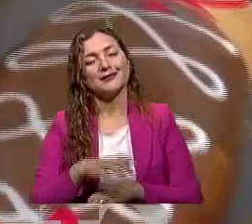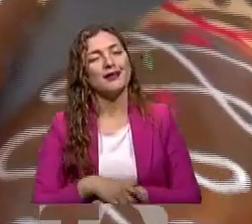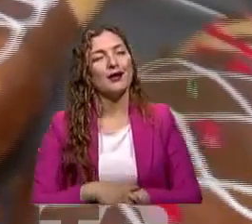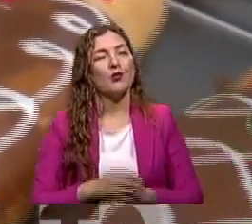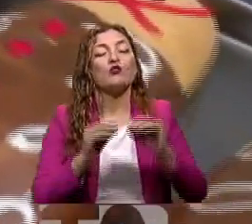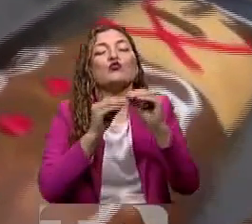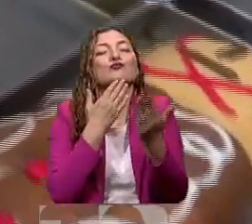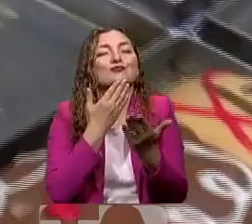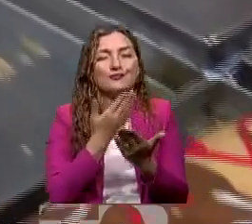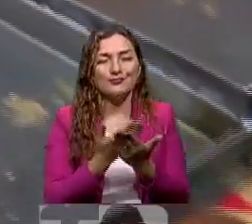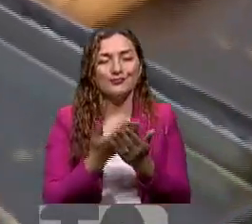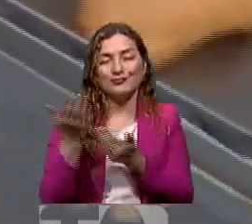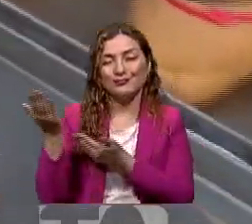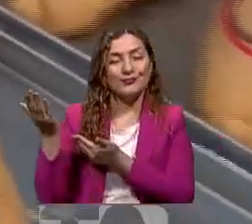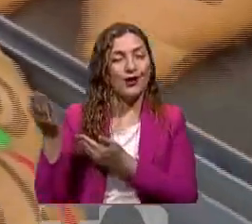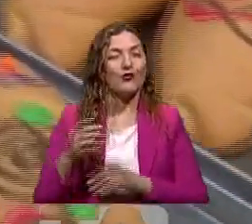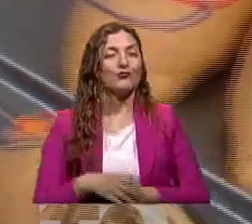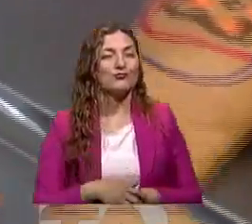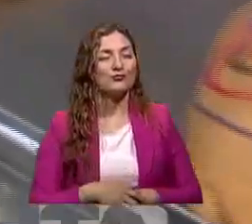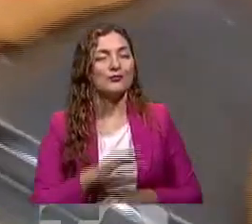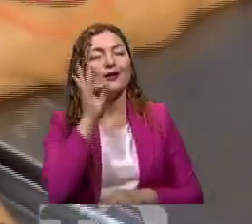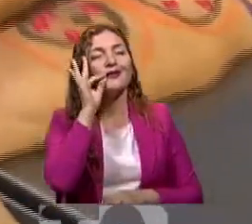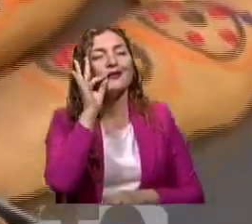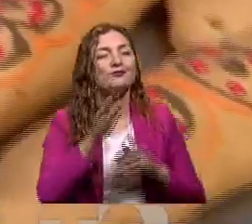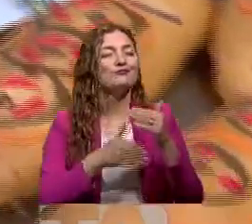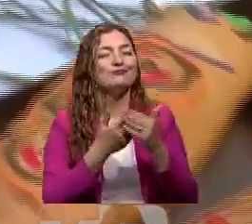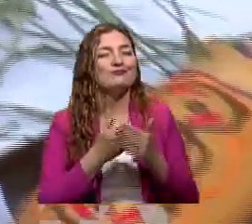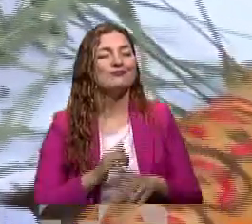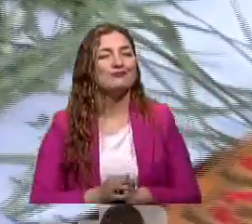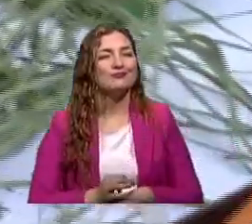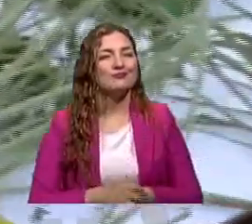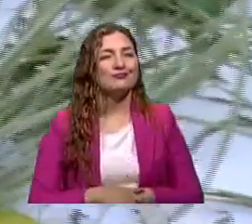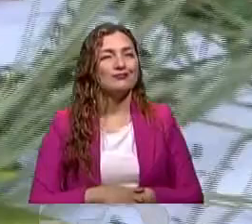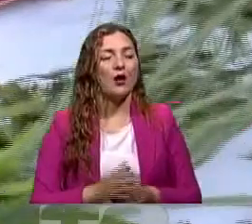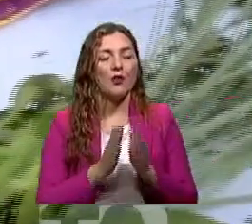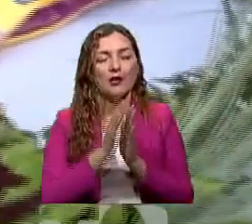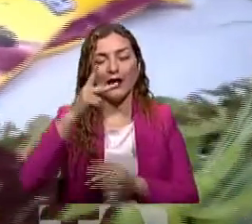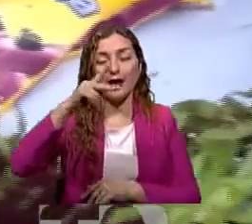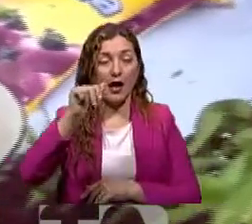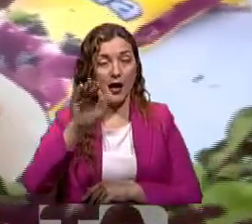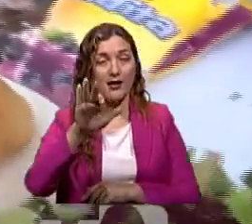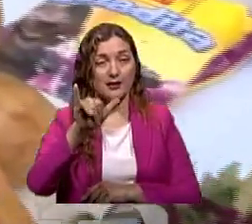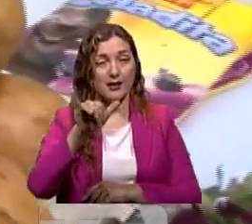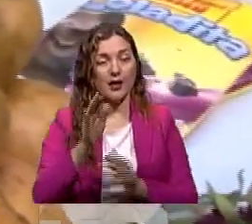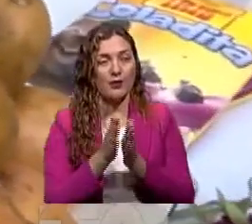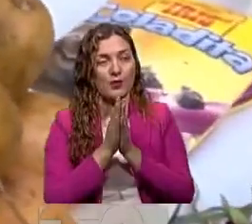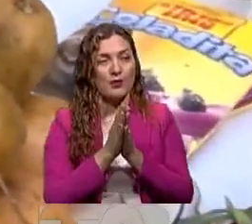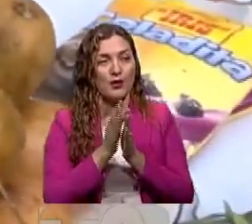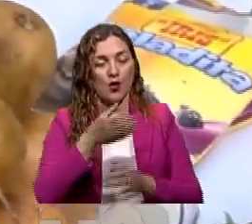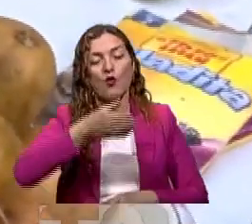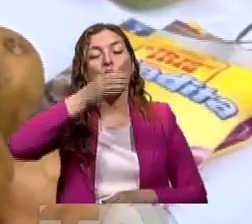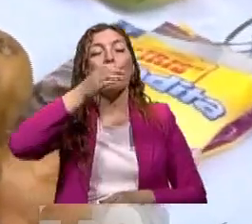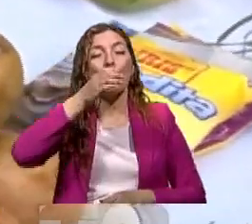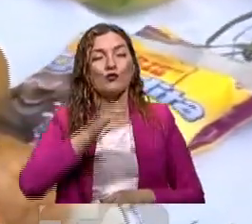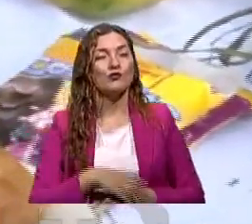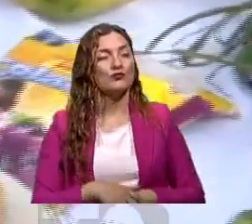bien, muchísimas gracias. Ahí estamos viendo las guaguas de pan, riquísimas, por supuesto. Y yo le voy a pedir a mi querida Katy, ya para despedir, tomar su vaso de